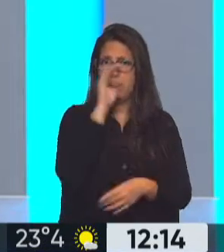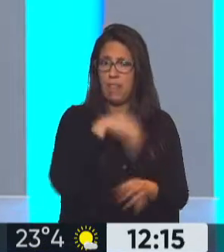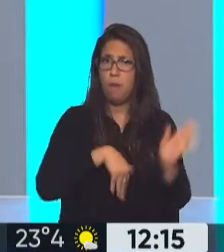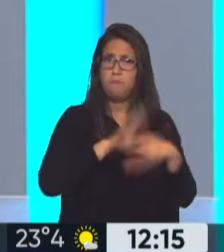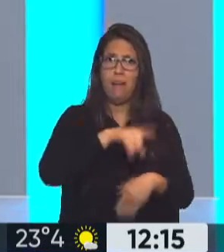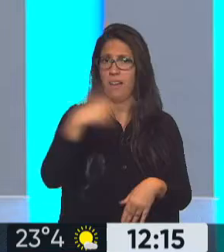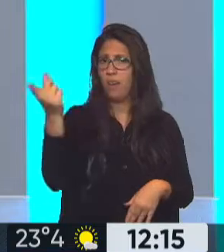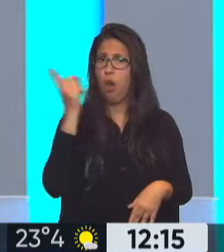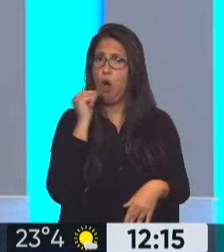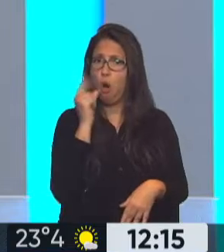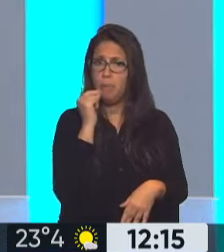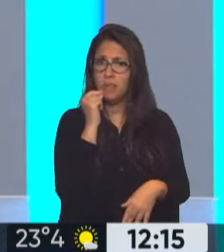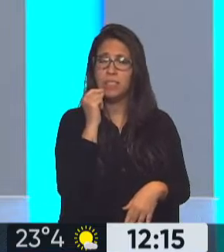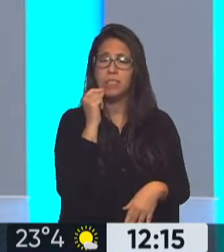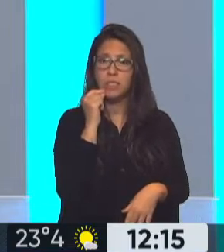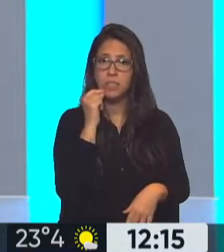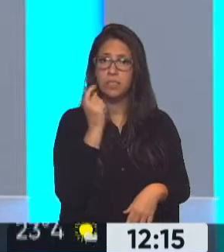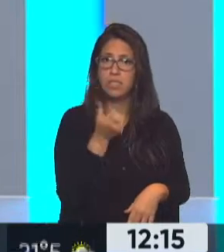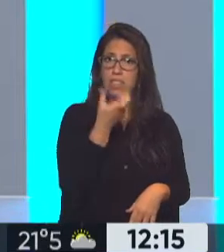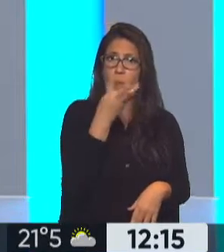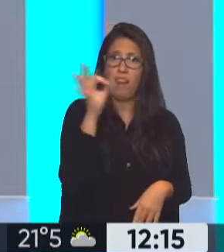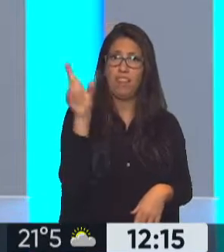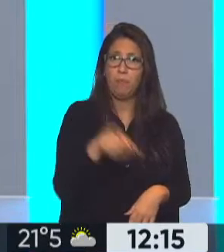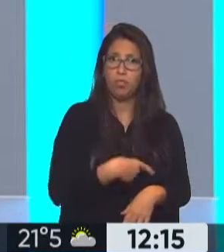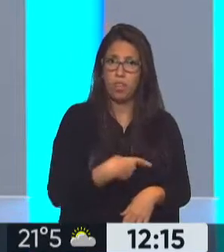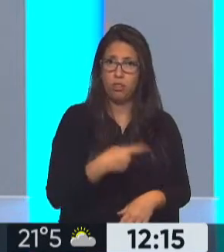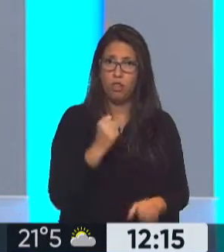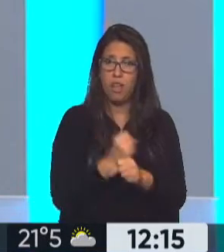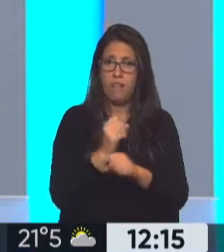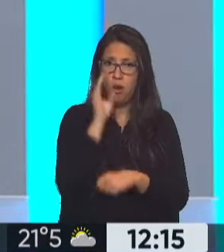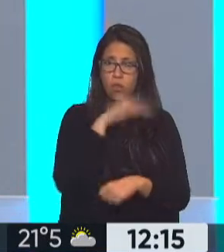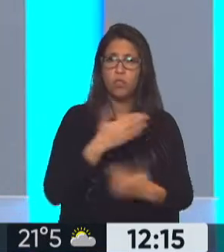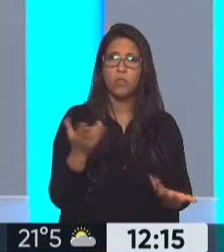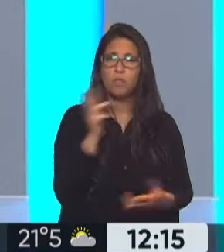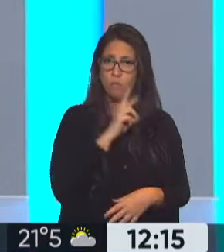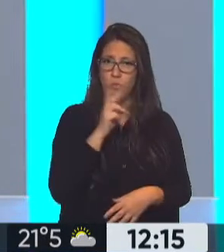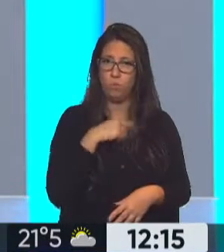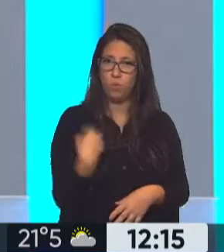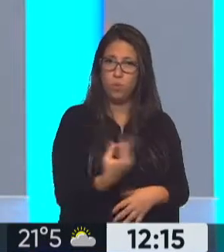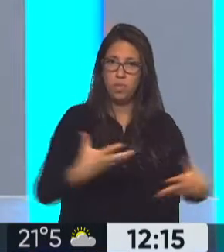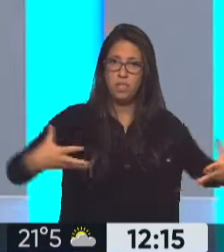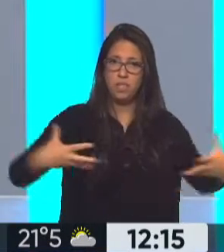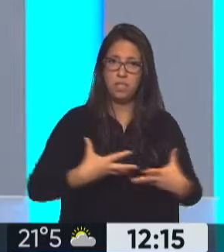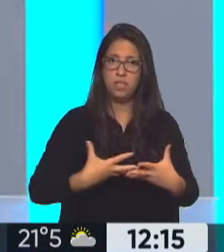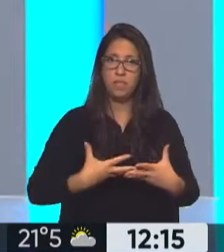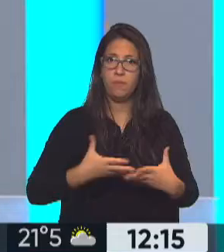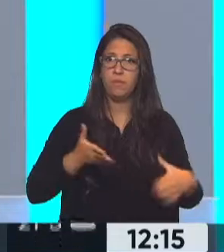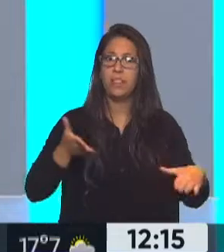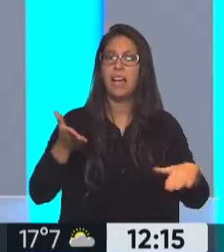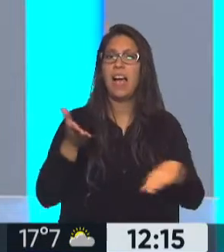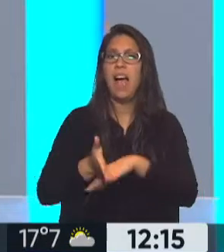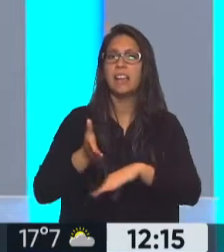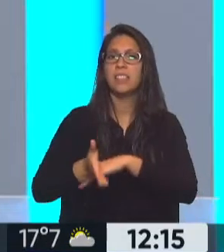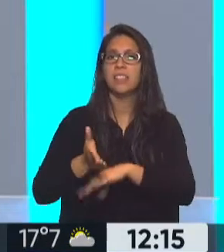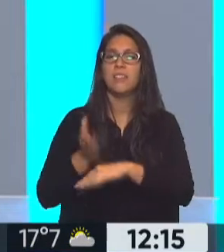mujeres rozan, digamos, el 40%. Es decir, las mujeres realmente no entran al mercado de trabajo en